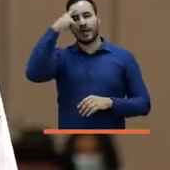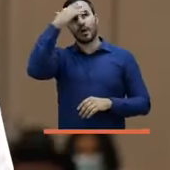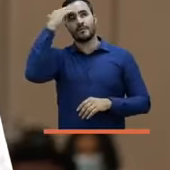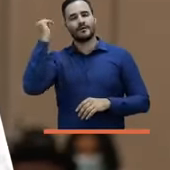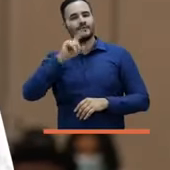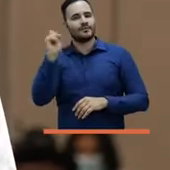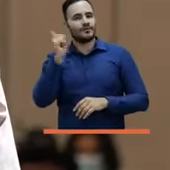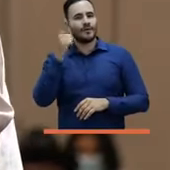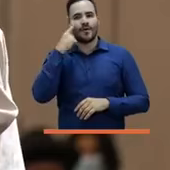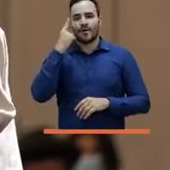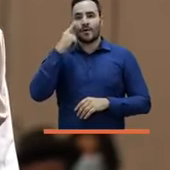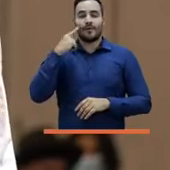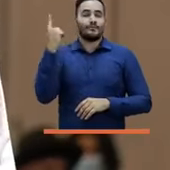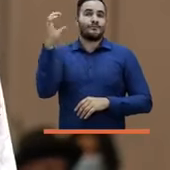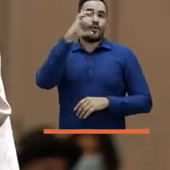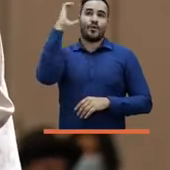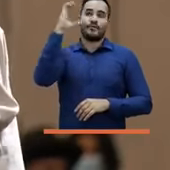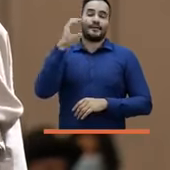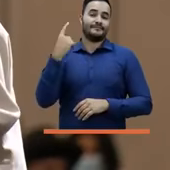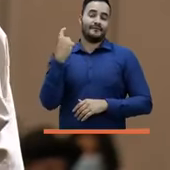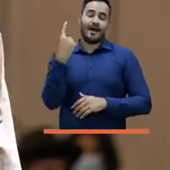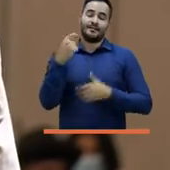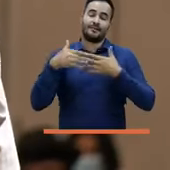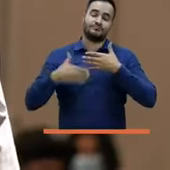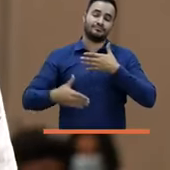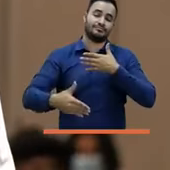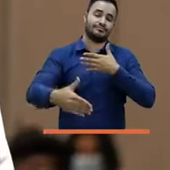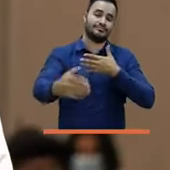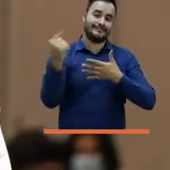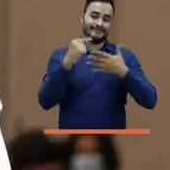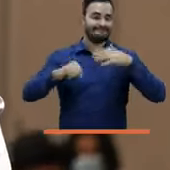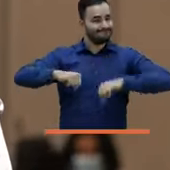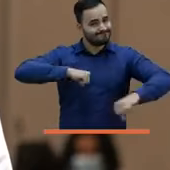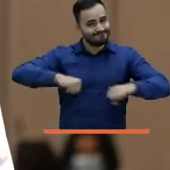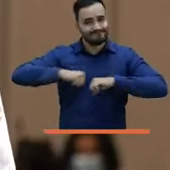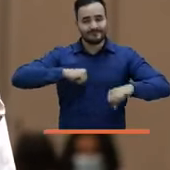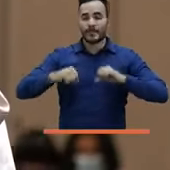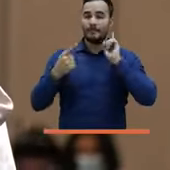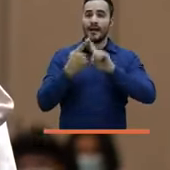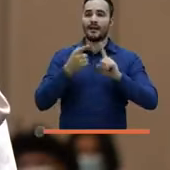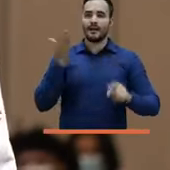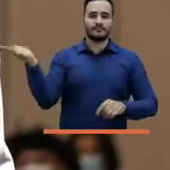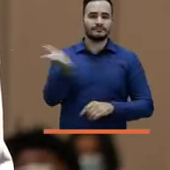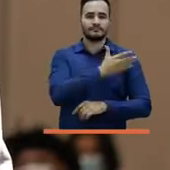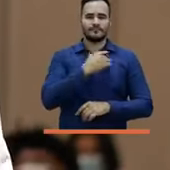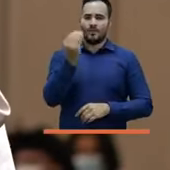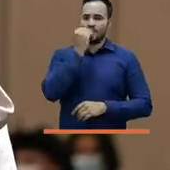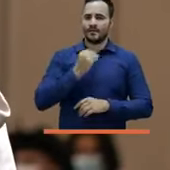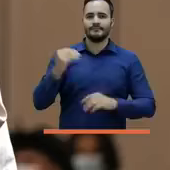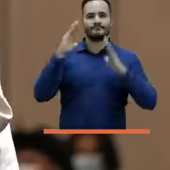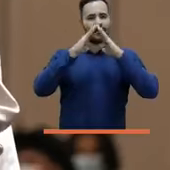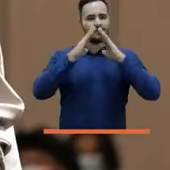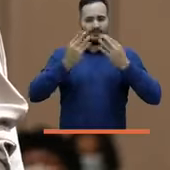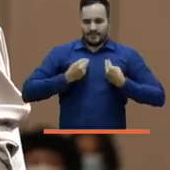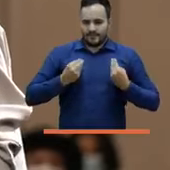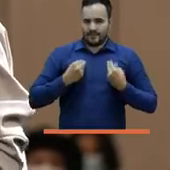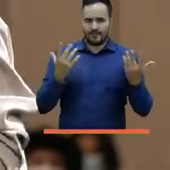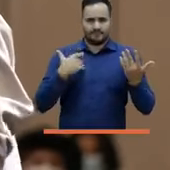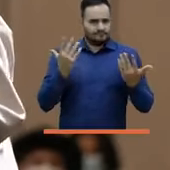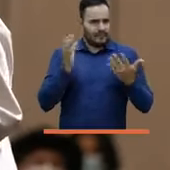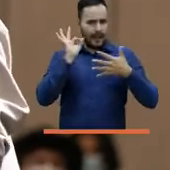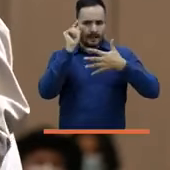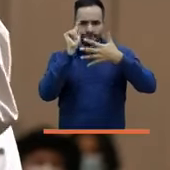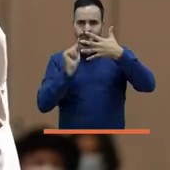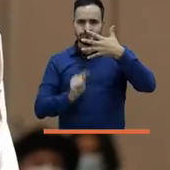camino en este país que tiene que ver con la garantía de los derechos básicos de los derechos fundamentales para toda la ciudadanía